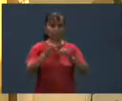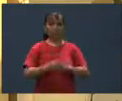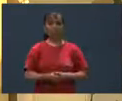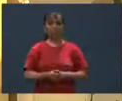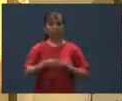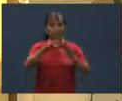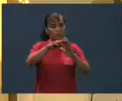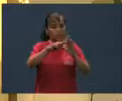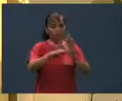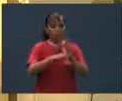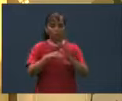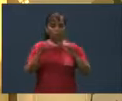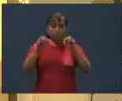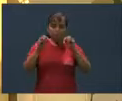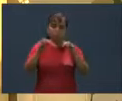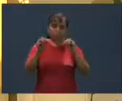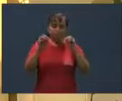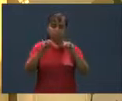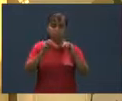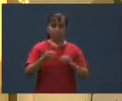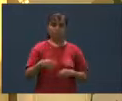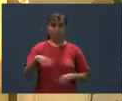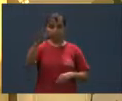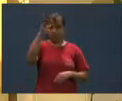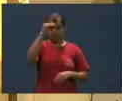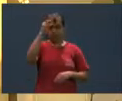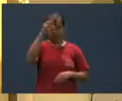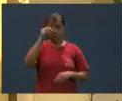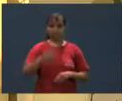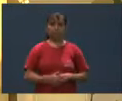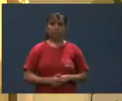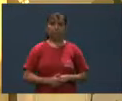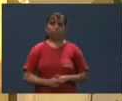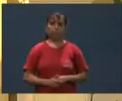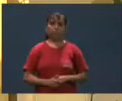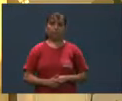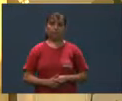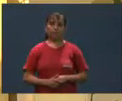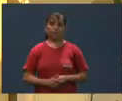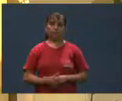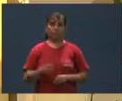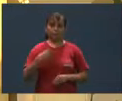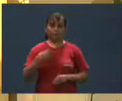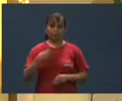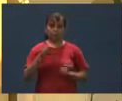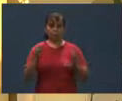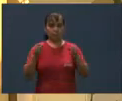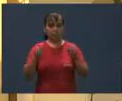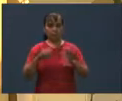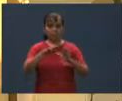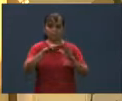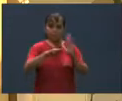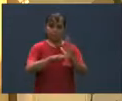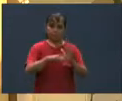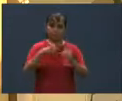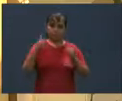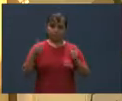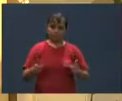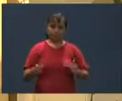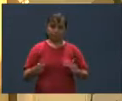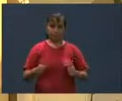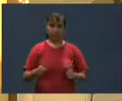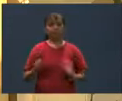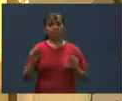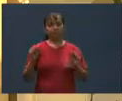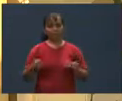Y al final me doy cuenta que si yo acato los mandamientos, el primero en salir ganando soy yo. Si logro vivir los